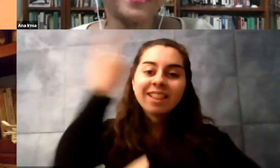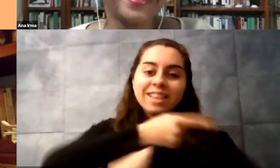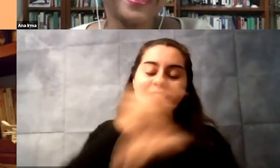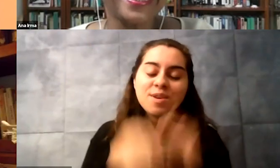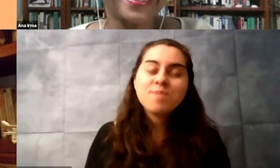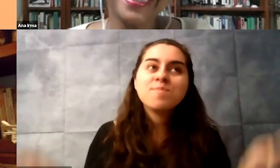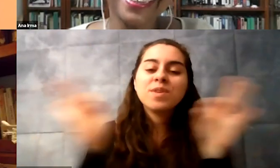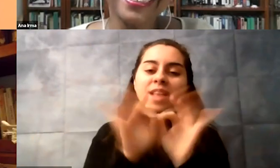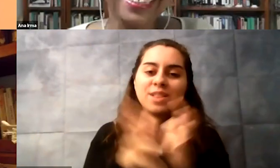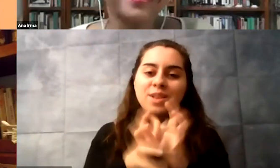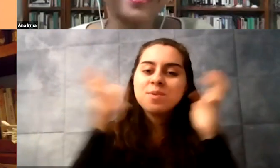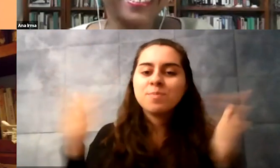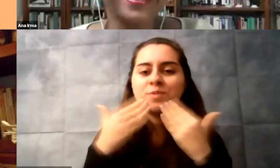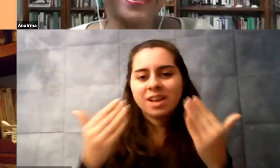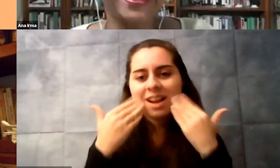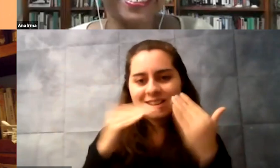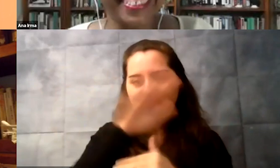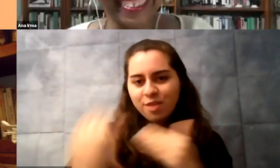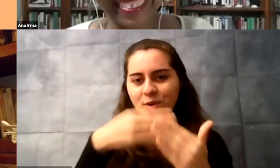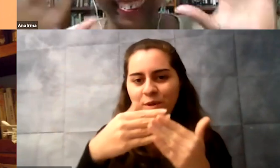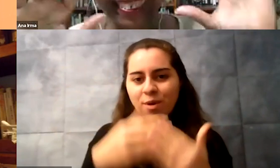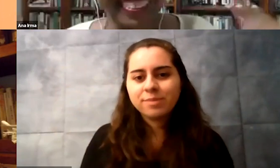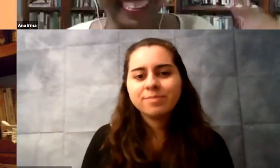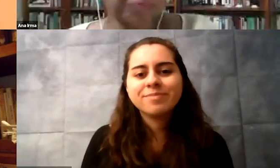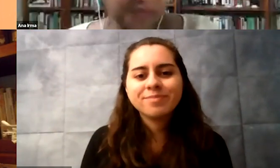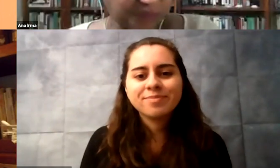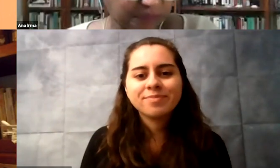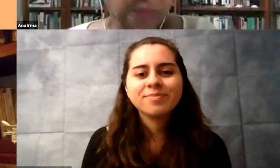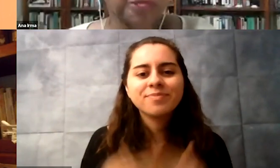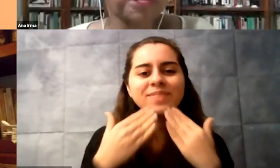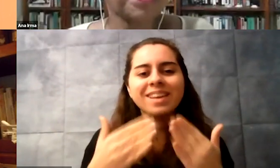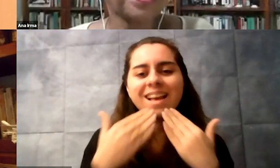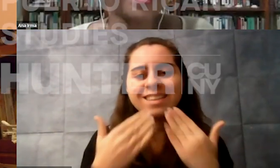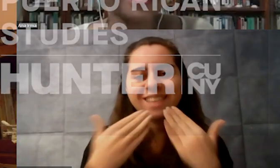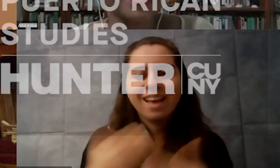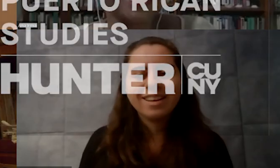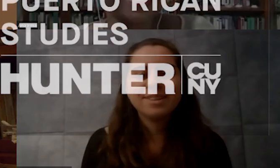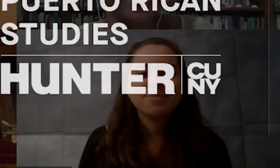gracias a todos. Gracias. Gracias.